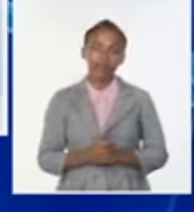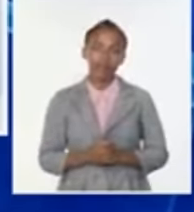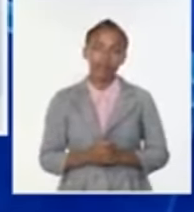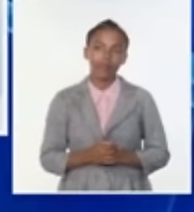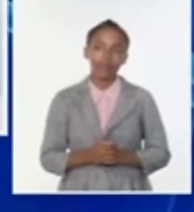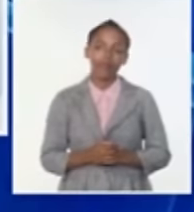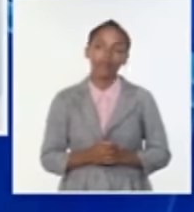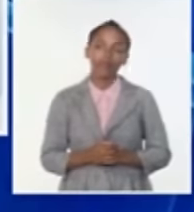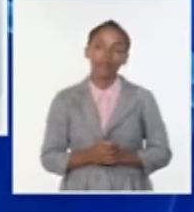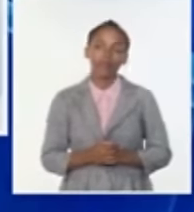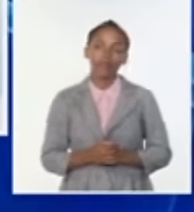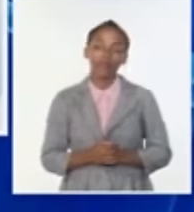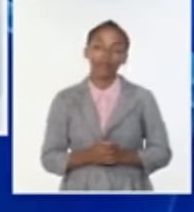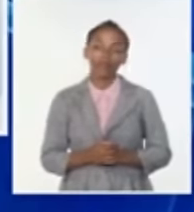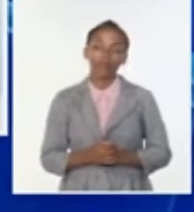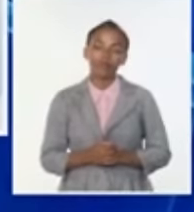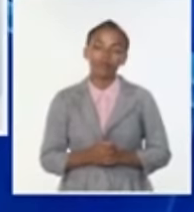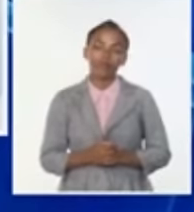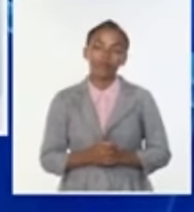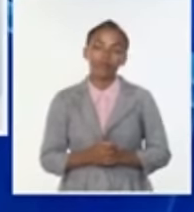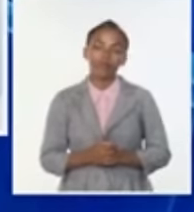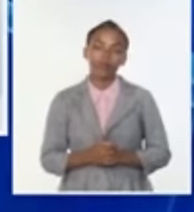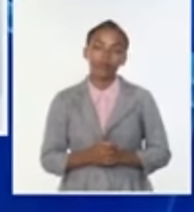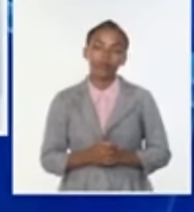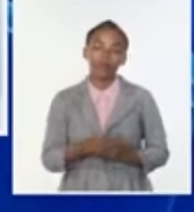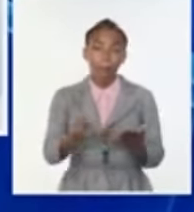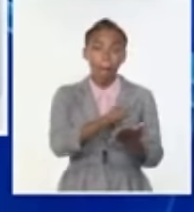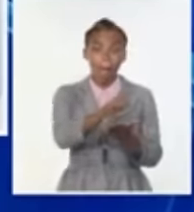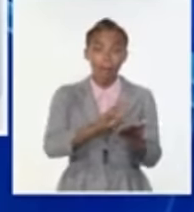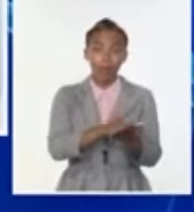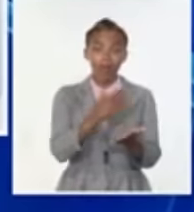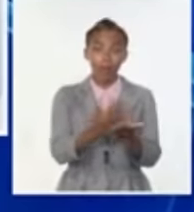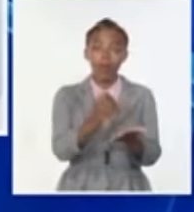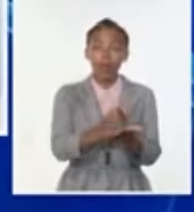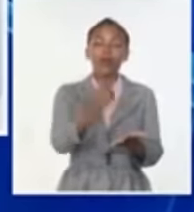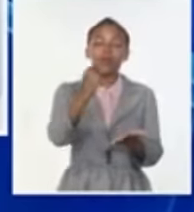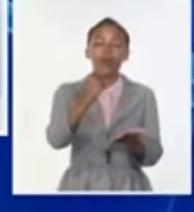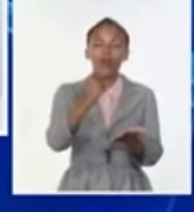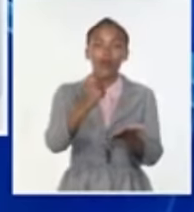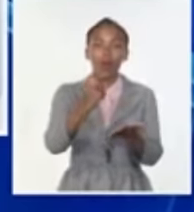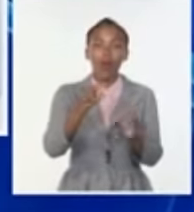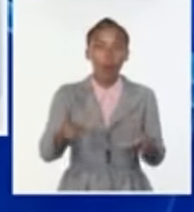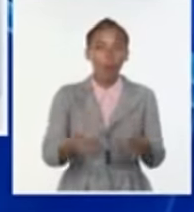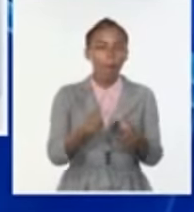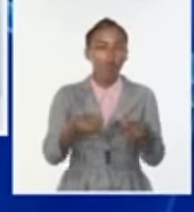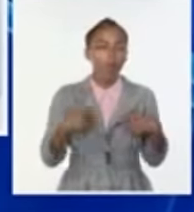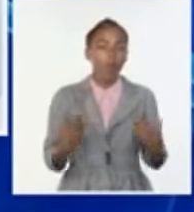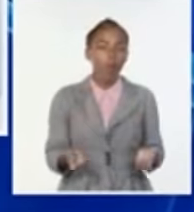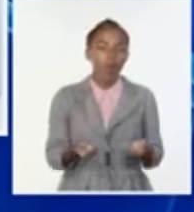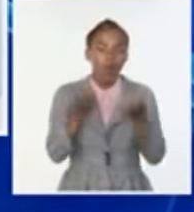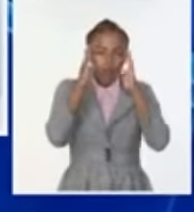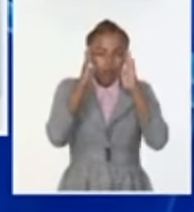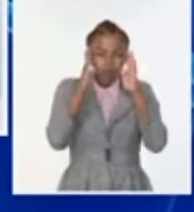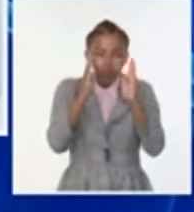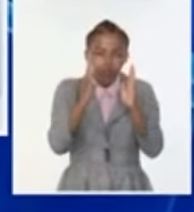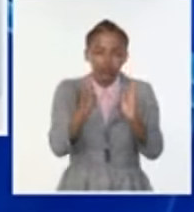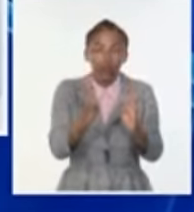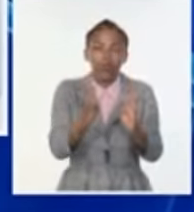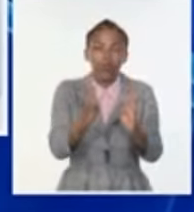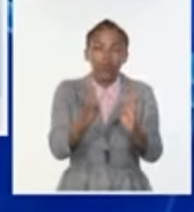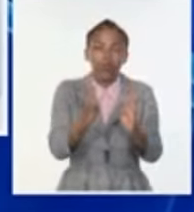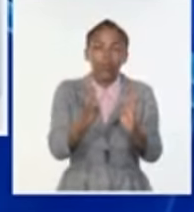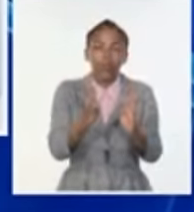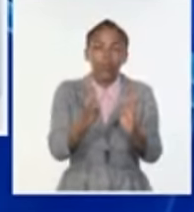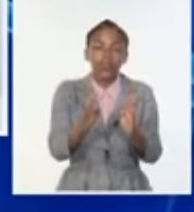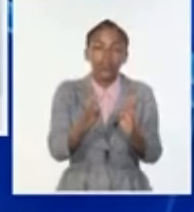Las medidas que se han propuesto y se han aprobado y se van a implementar van dirigidas a contener esta